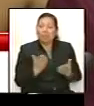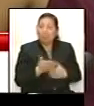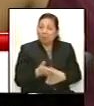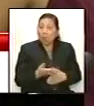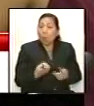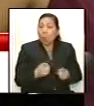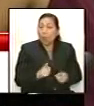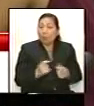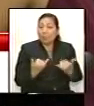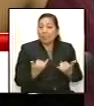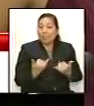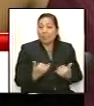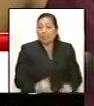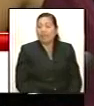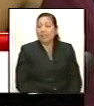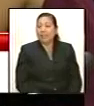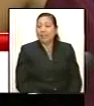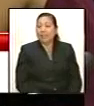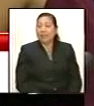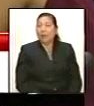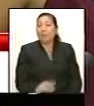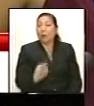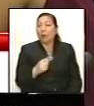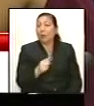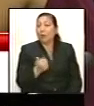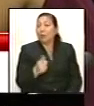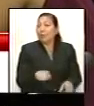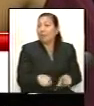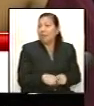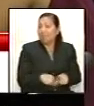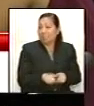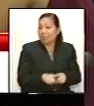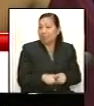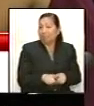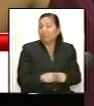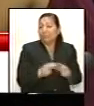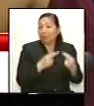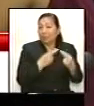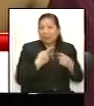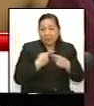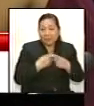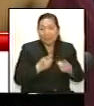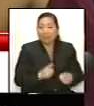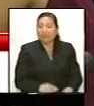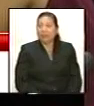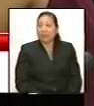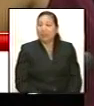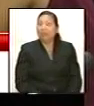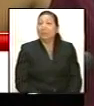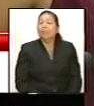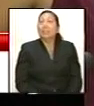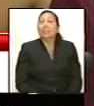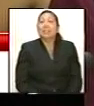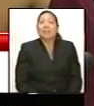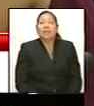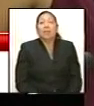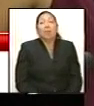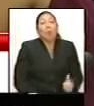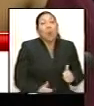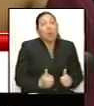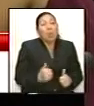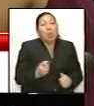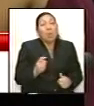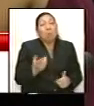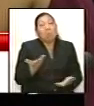cuando suceden este tipo de hechos, ¿no? Por otra parte, también nosotros nos comprometemos a difundir el informe o algunas